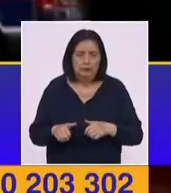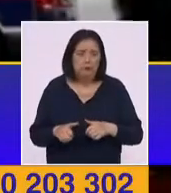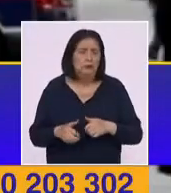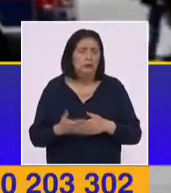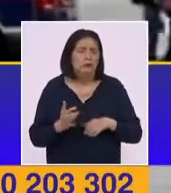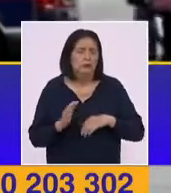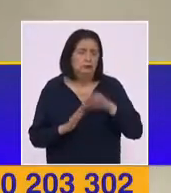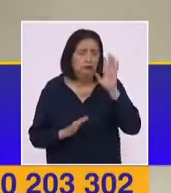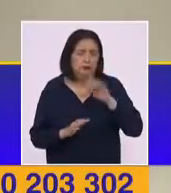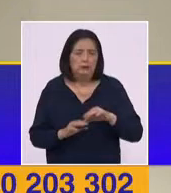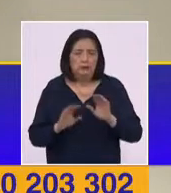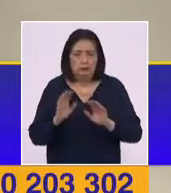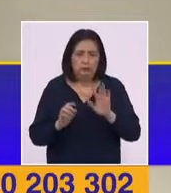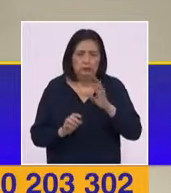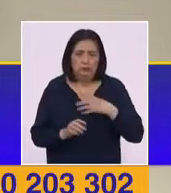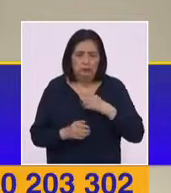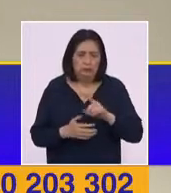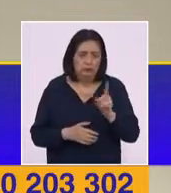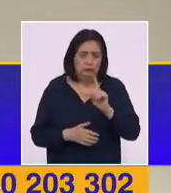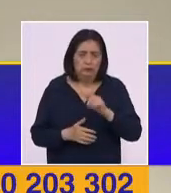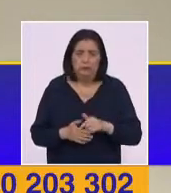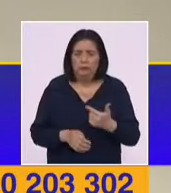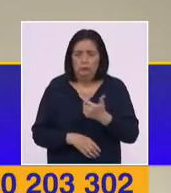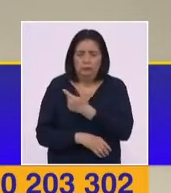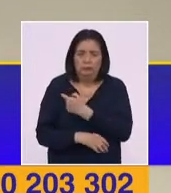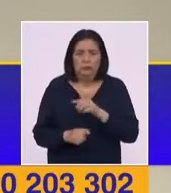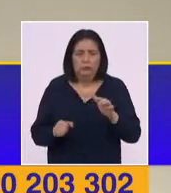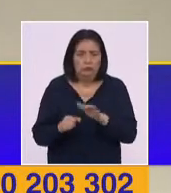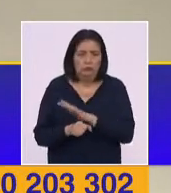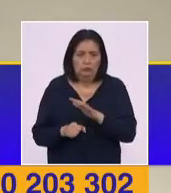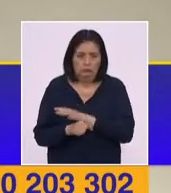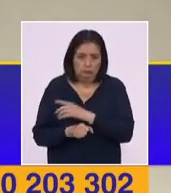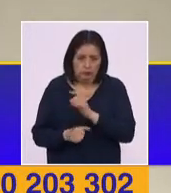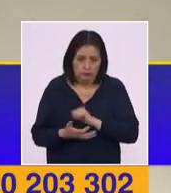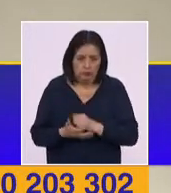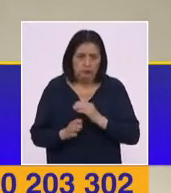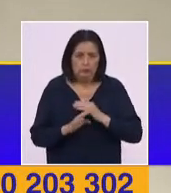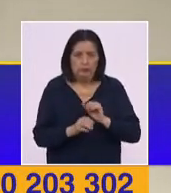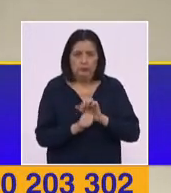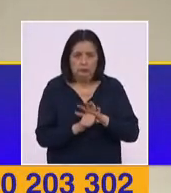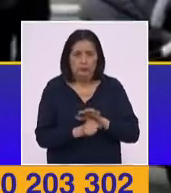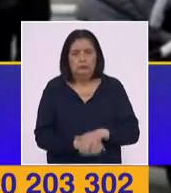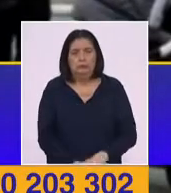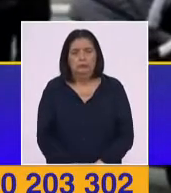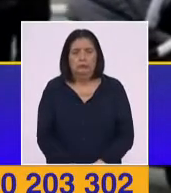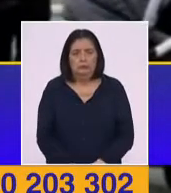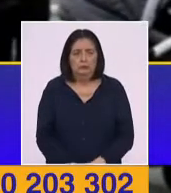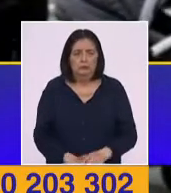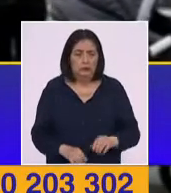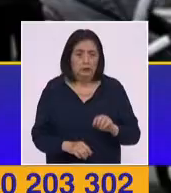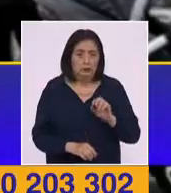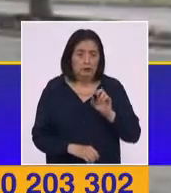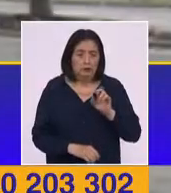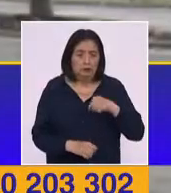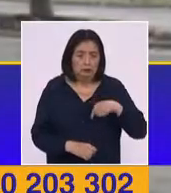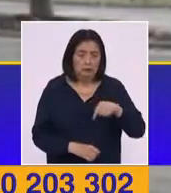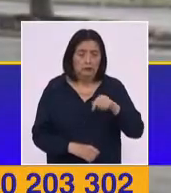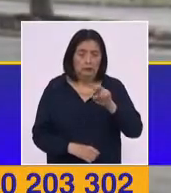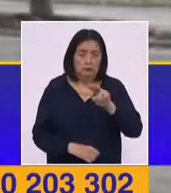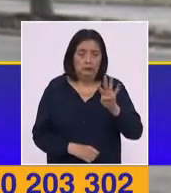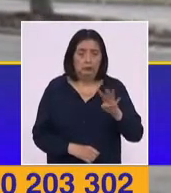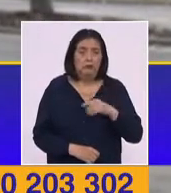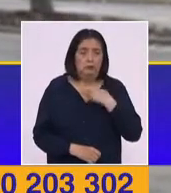de 12 años que no han recibido la pauta completa de inmunización contra la enfermedad. Hasta el 24 de noviembre,